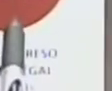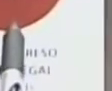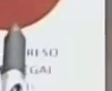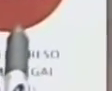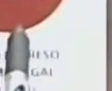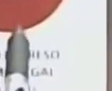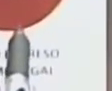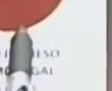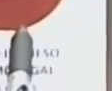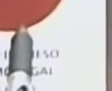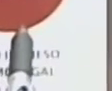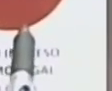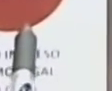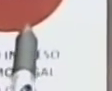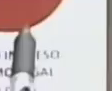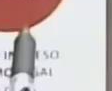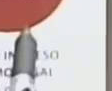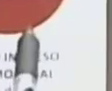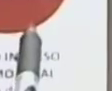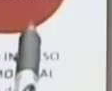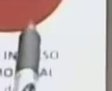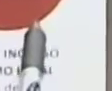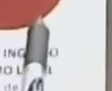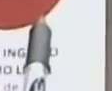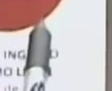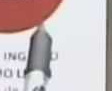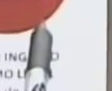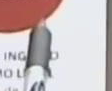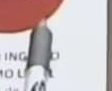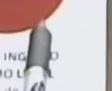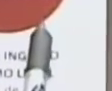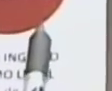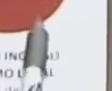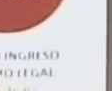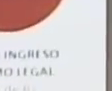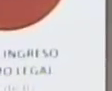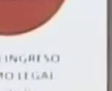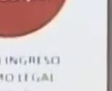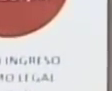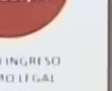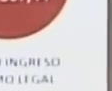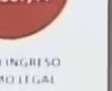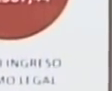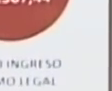456.507 bolívares para los trabajadores y trabajadoras de nuestro país.